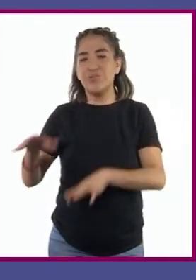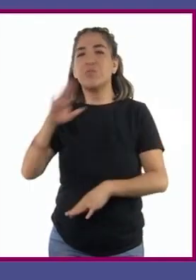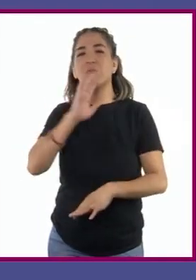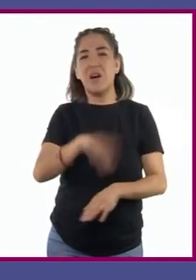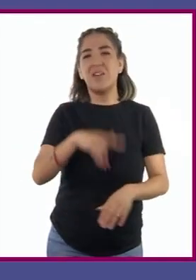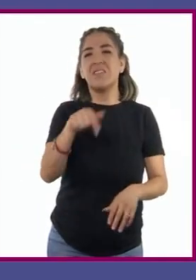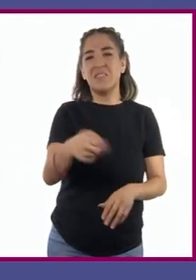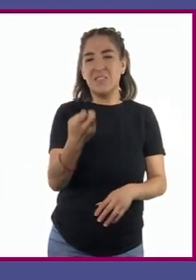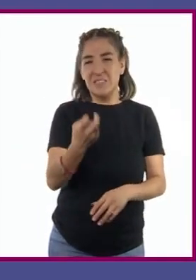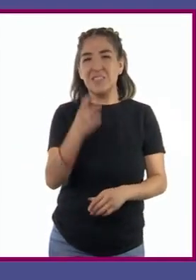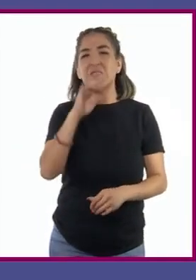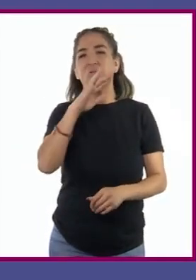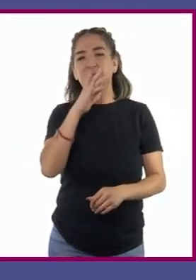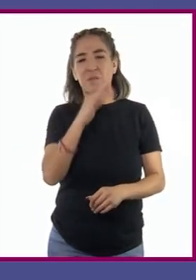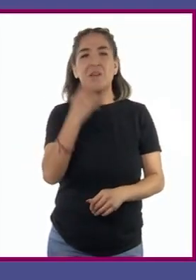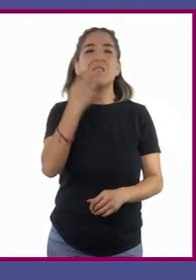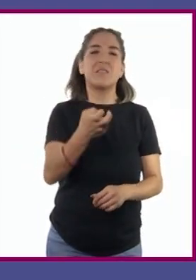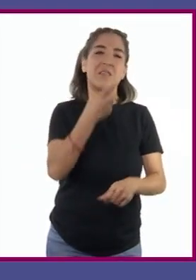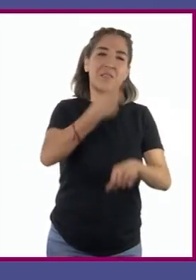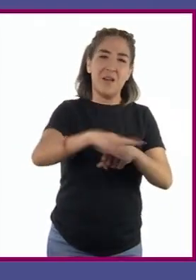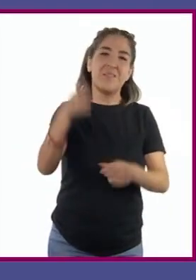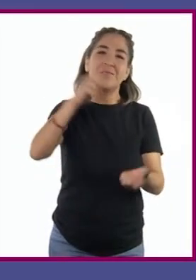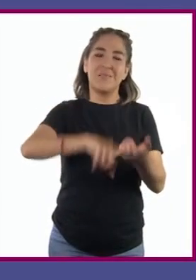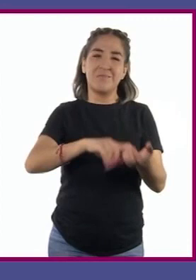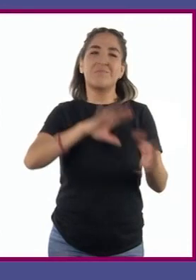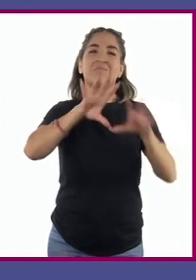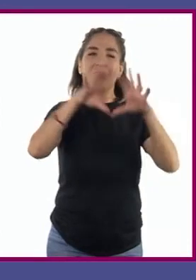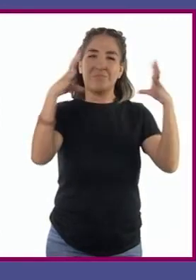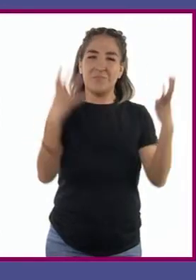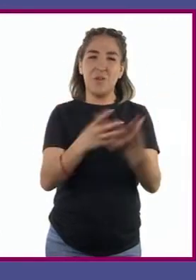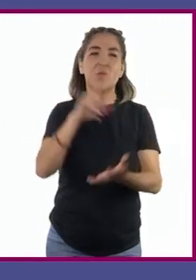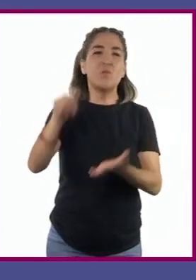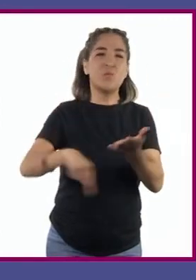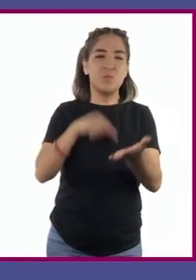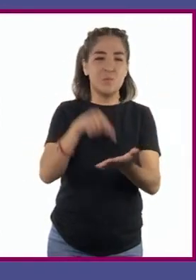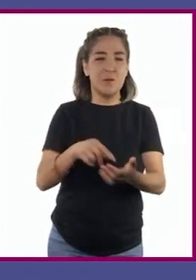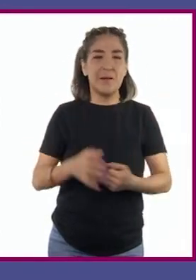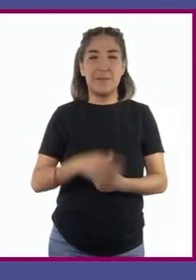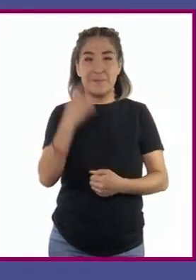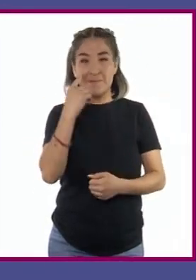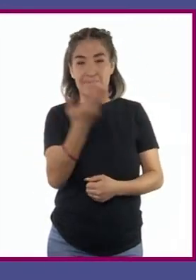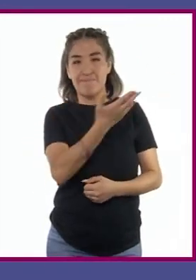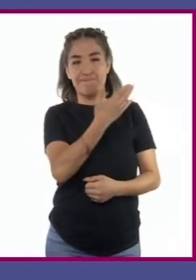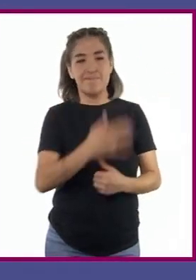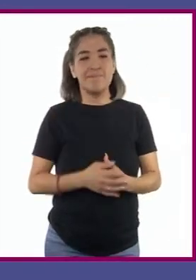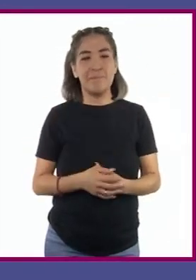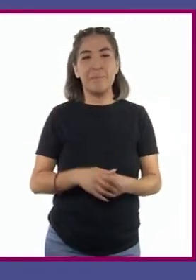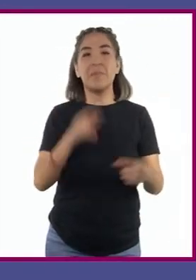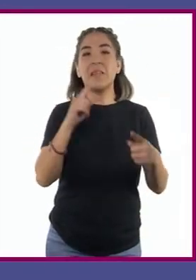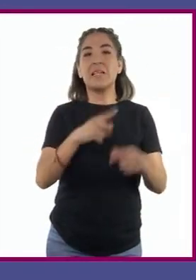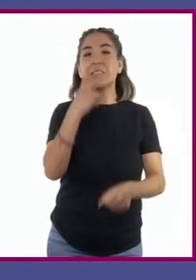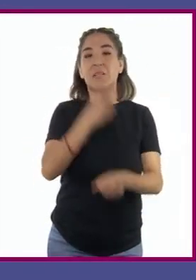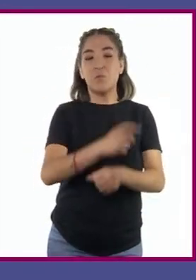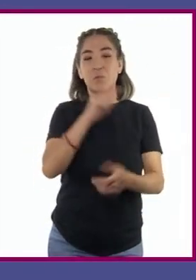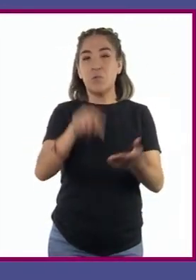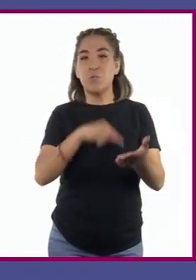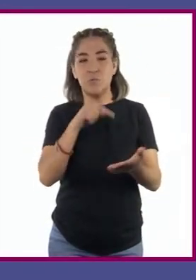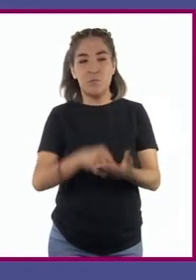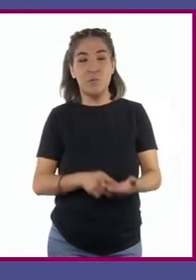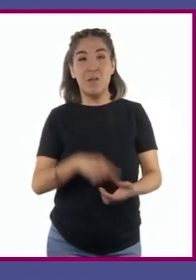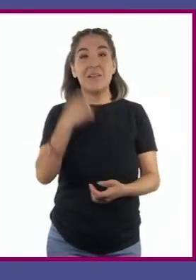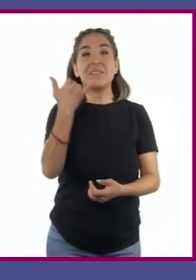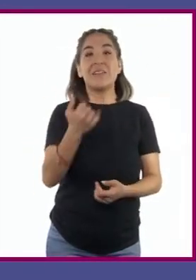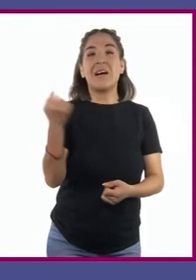causar así un gran daño al ecosistema del lugar. Miren estos conectores. En segundo lugar, ya